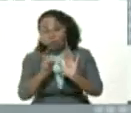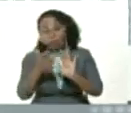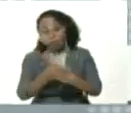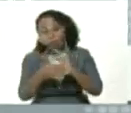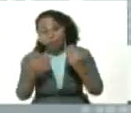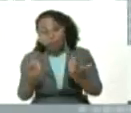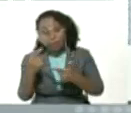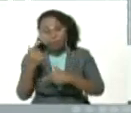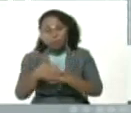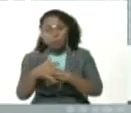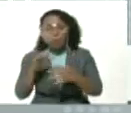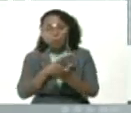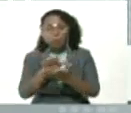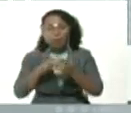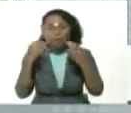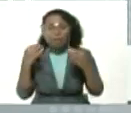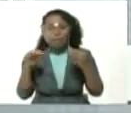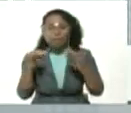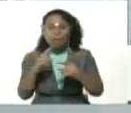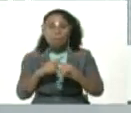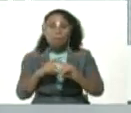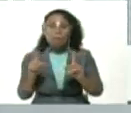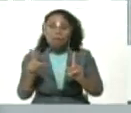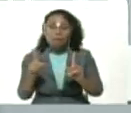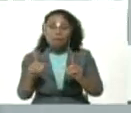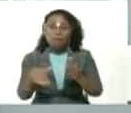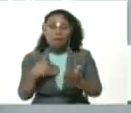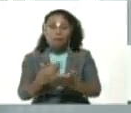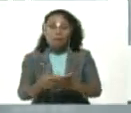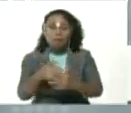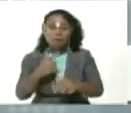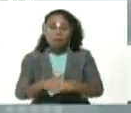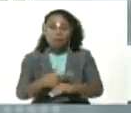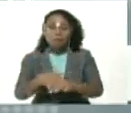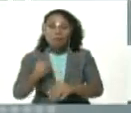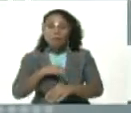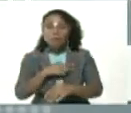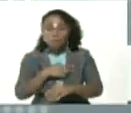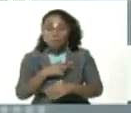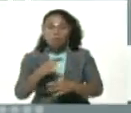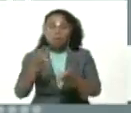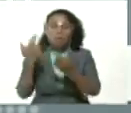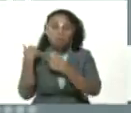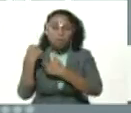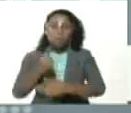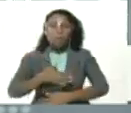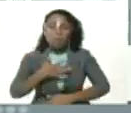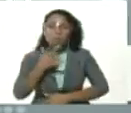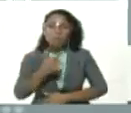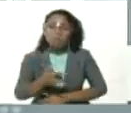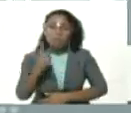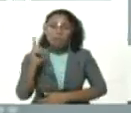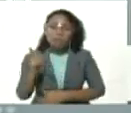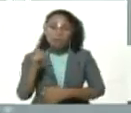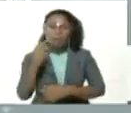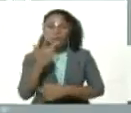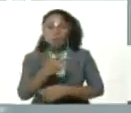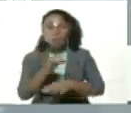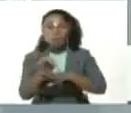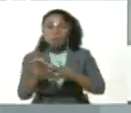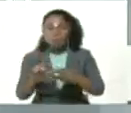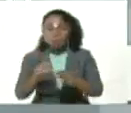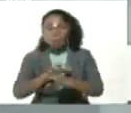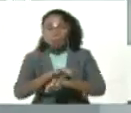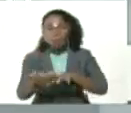sido un desastre natural, pero hasta ahora nosotros con toda responsabilidad podemos decir que entre los tres municipios con